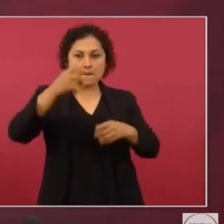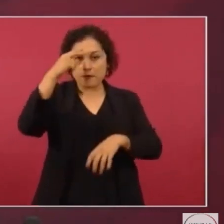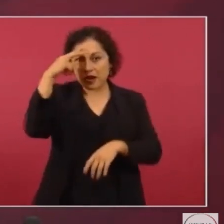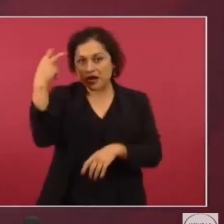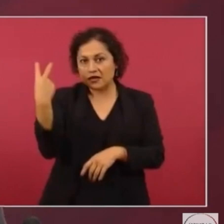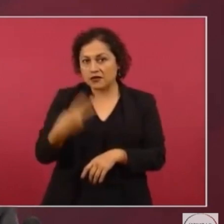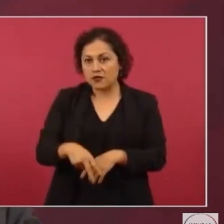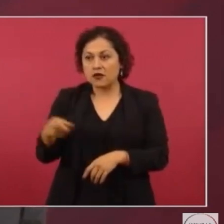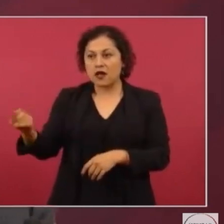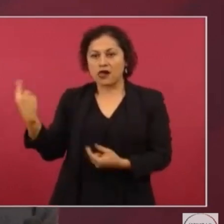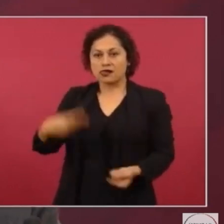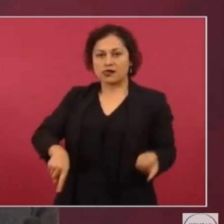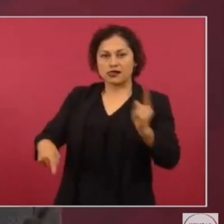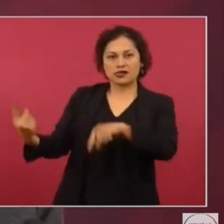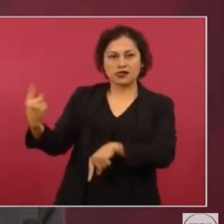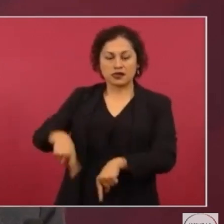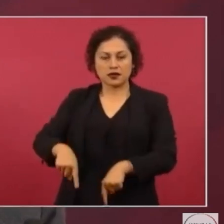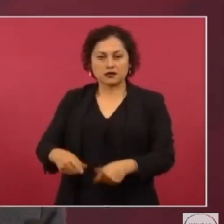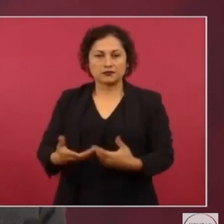porque